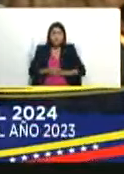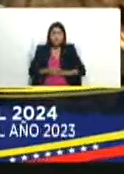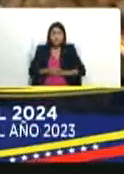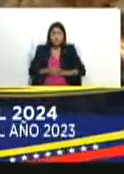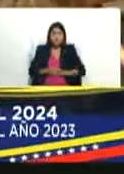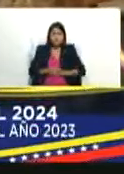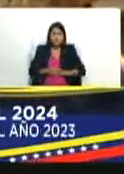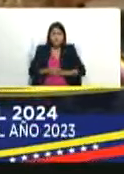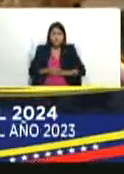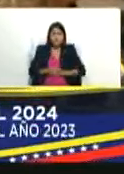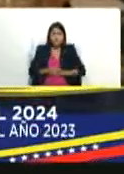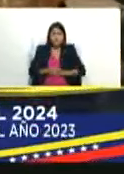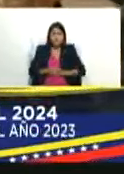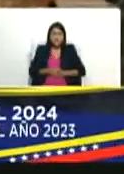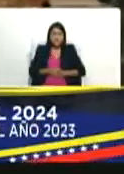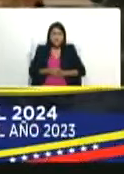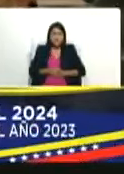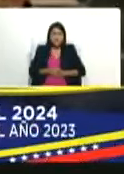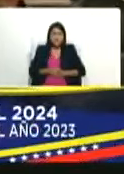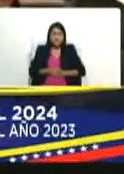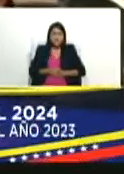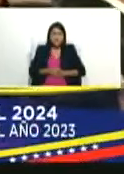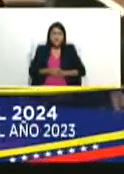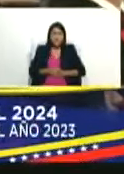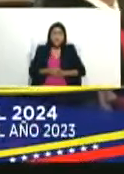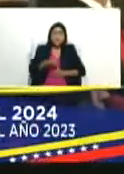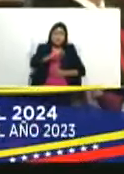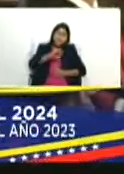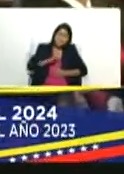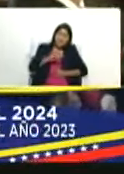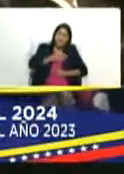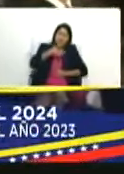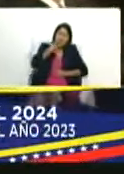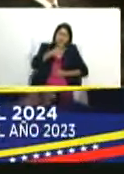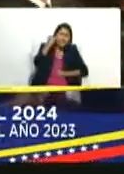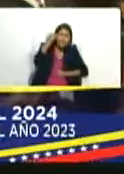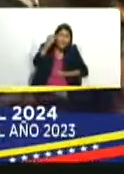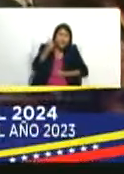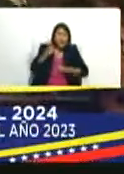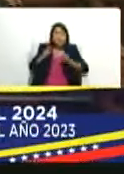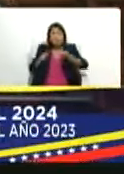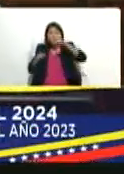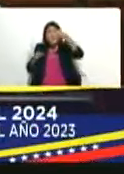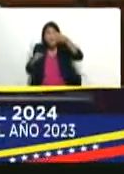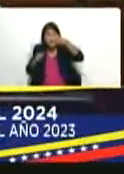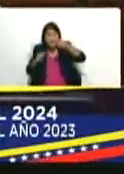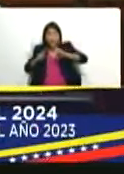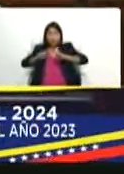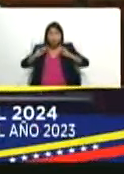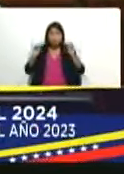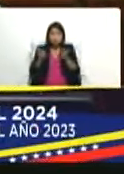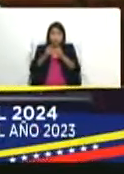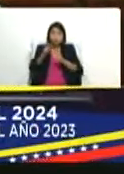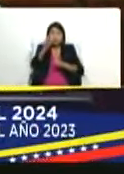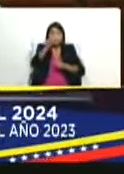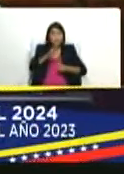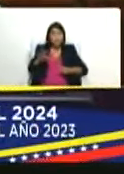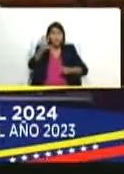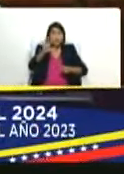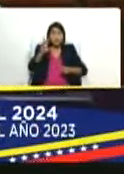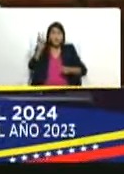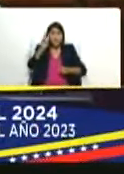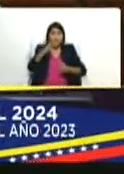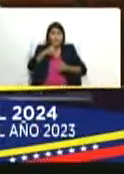que por encima de nuestras posturas personales se sitúan los intereses colectivos del pueblo al cual